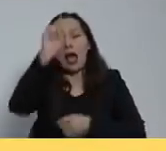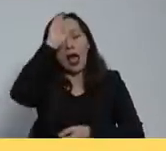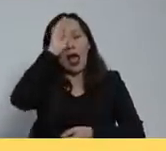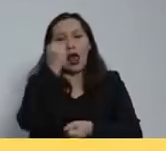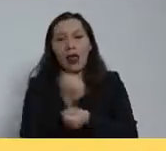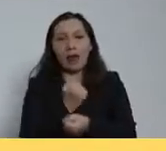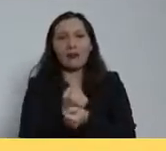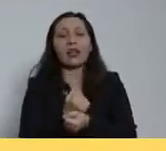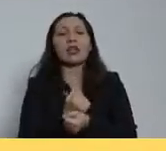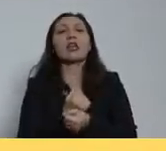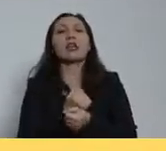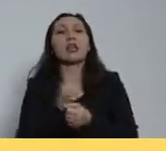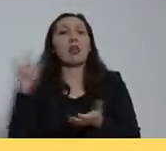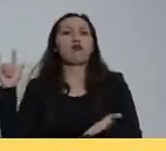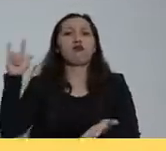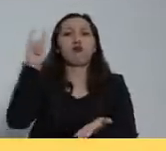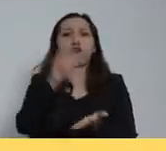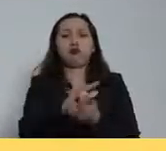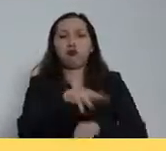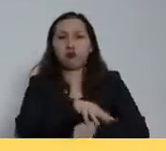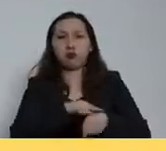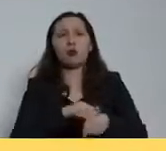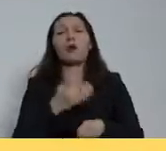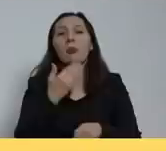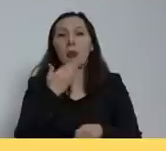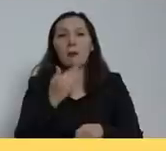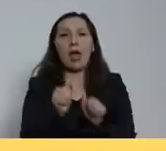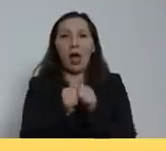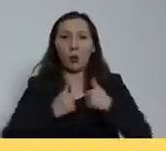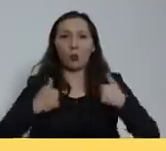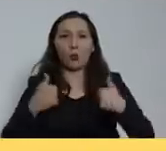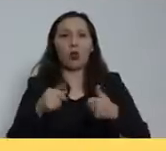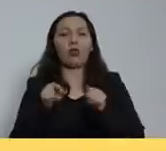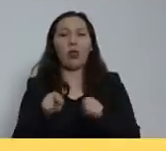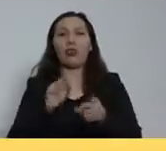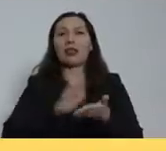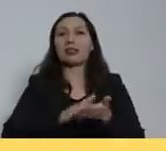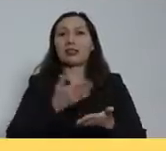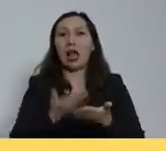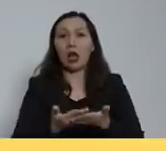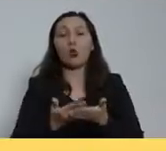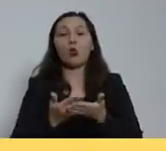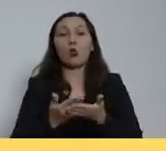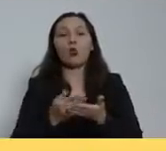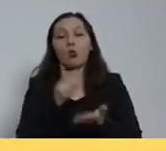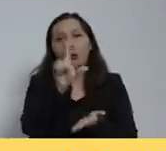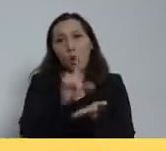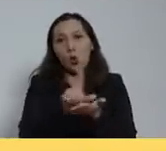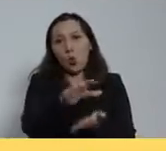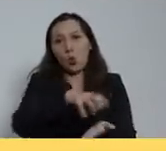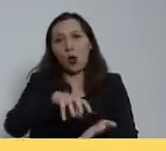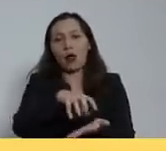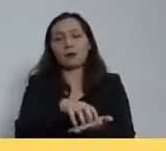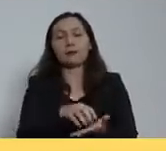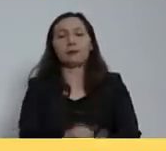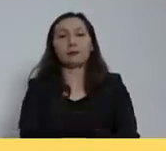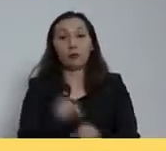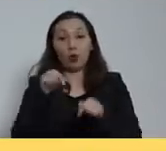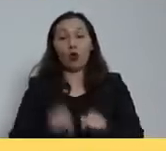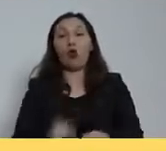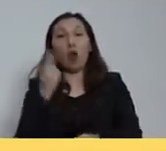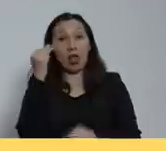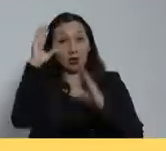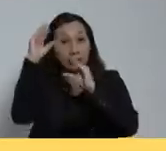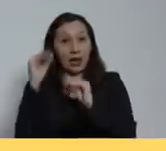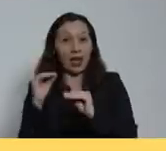Carabineros, de la Fuerza Aérea y, por supuesto, de las autoridades de salud de la zona. Hoy día a las 0 horas